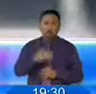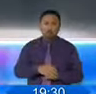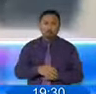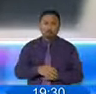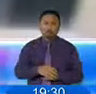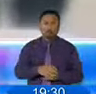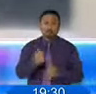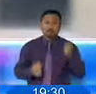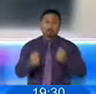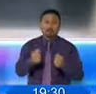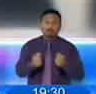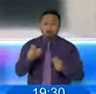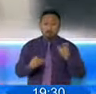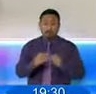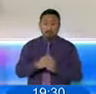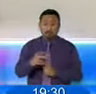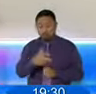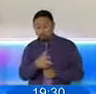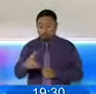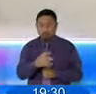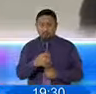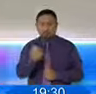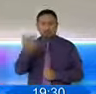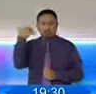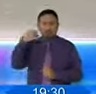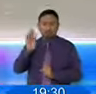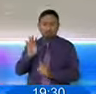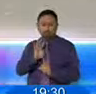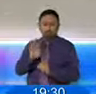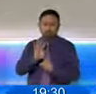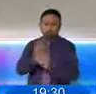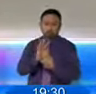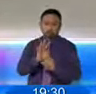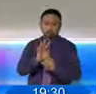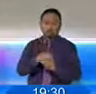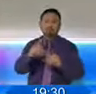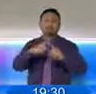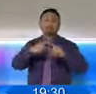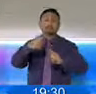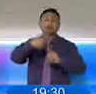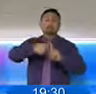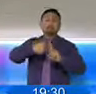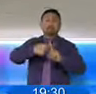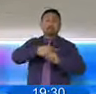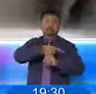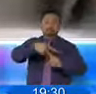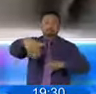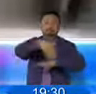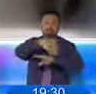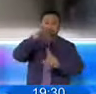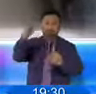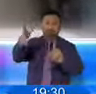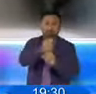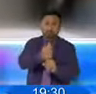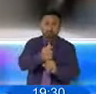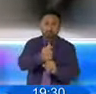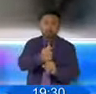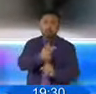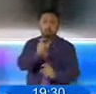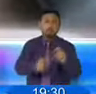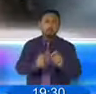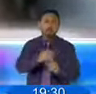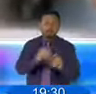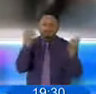correr esquivando carros y personas y varios lo perseguían. Fue alcanzado a la altura del ex mercado central en plena vía. En medio de la